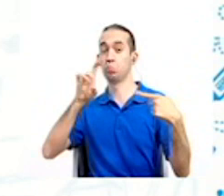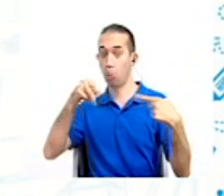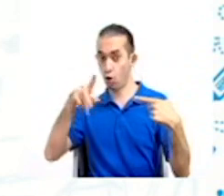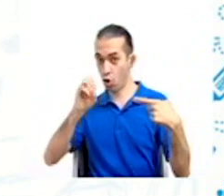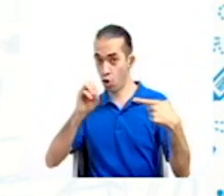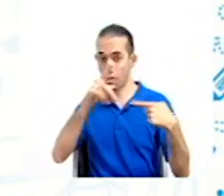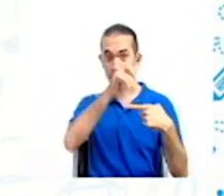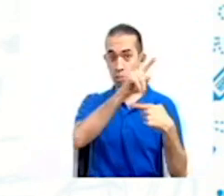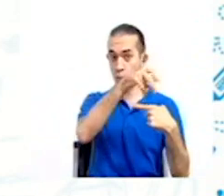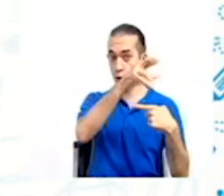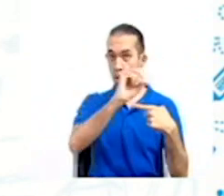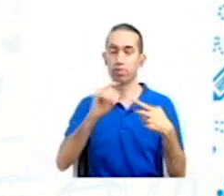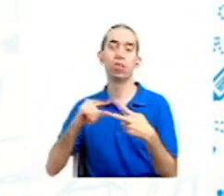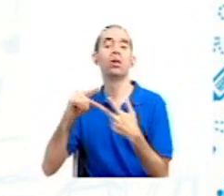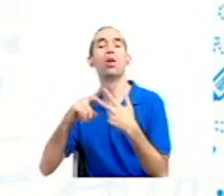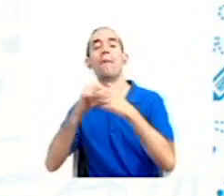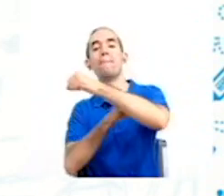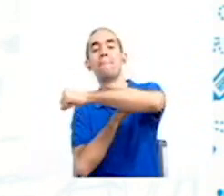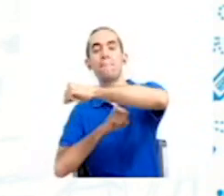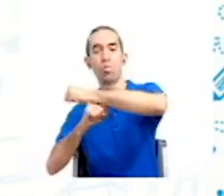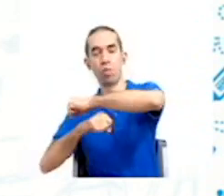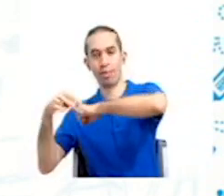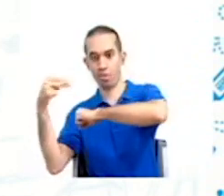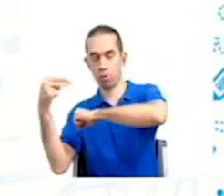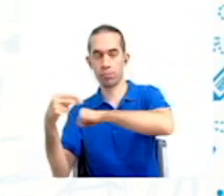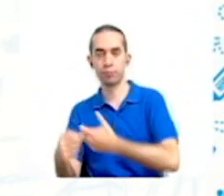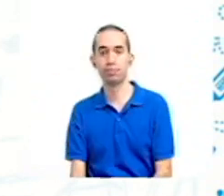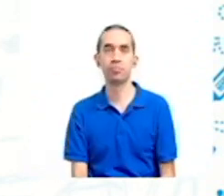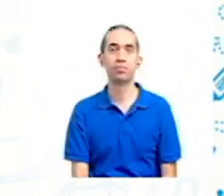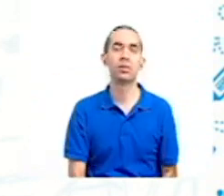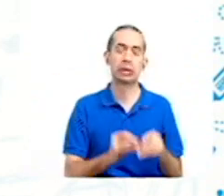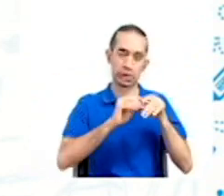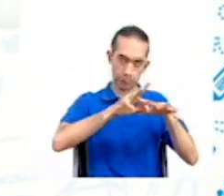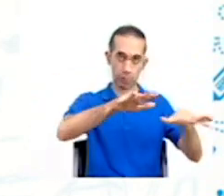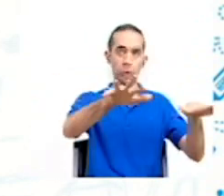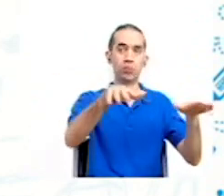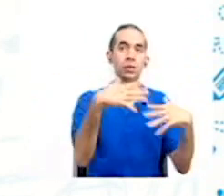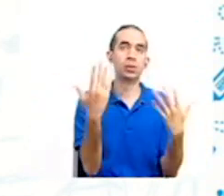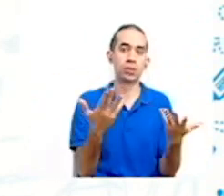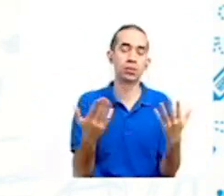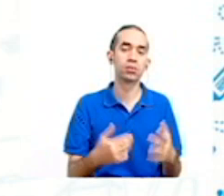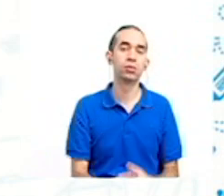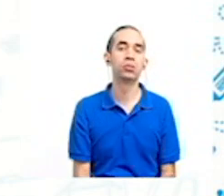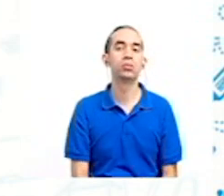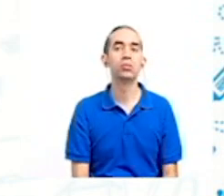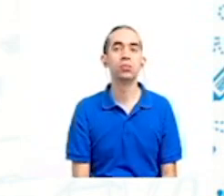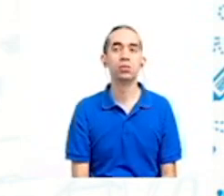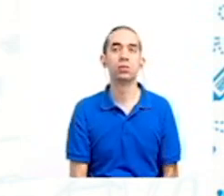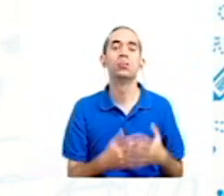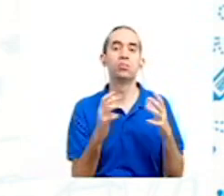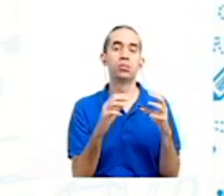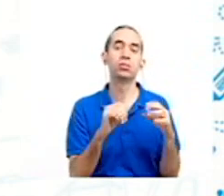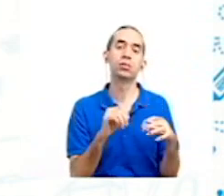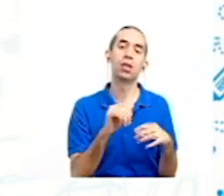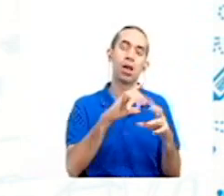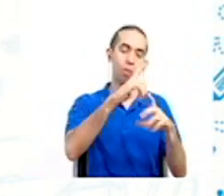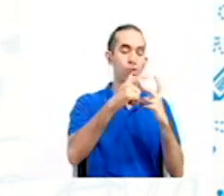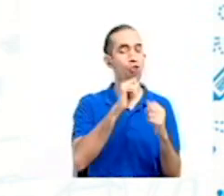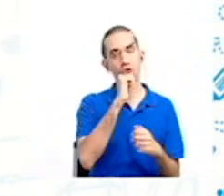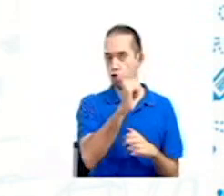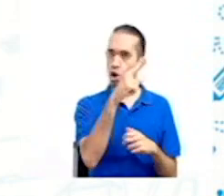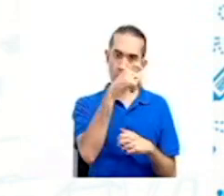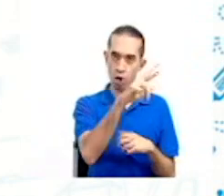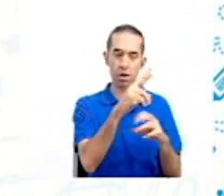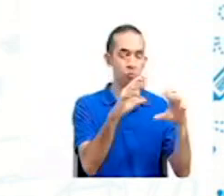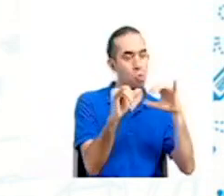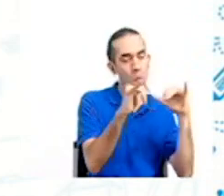y las de puente de hidrógeno. Las fuerzas de dispersión se presentan en átomos que son no polares. Por ejemplo,